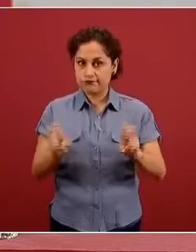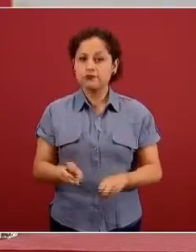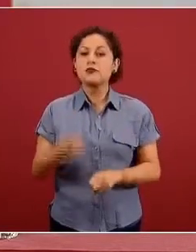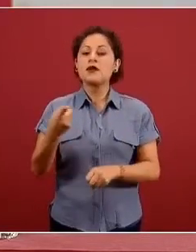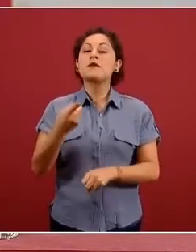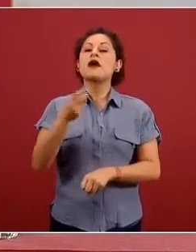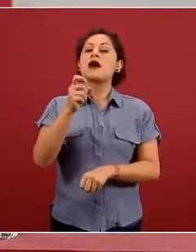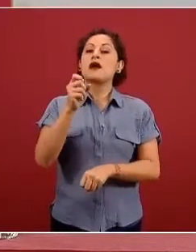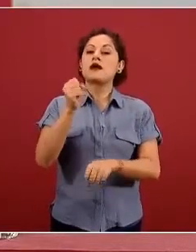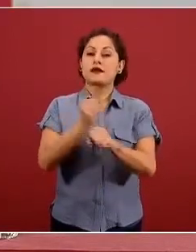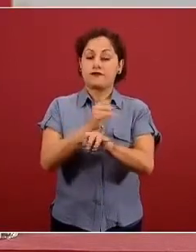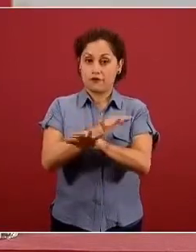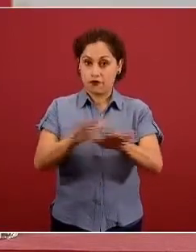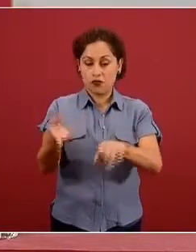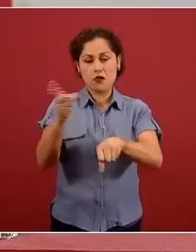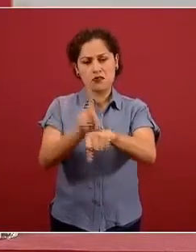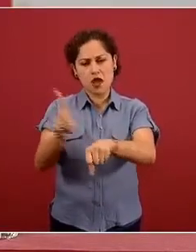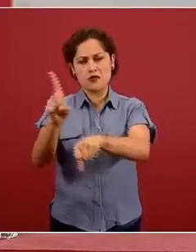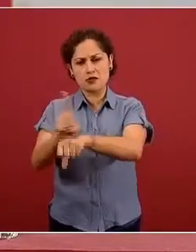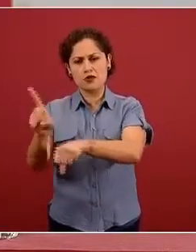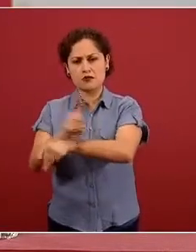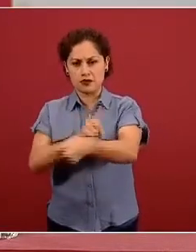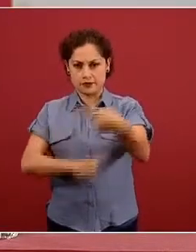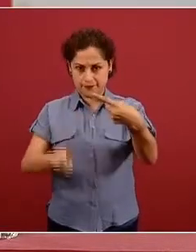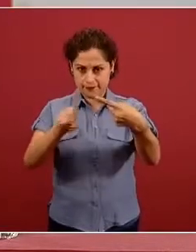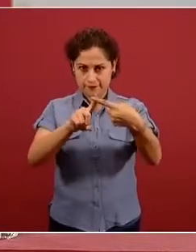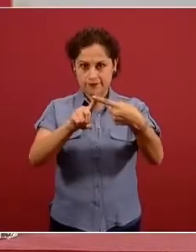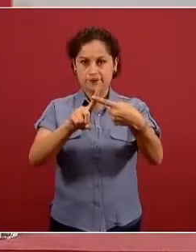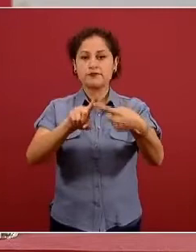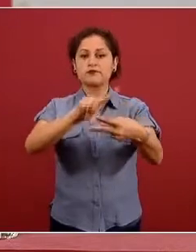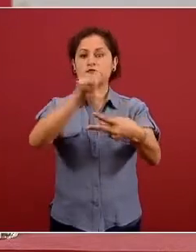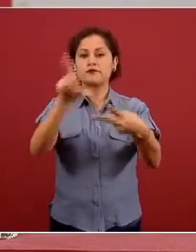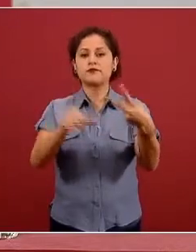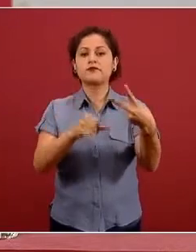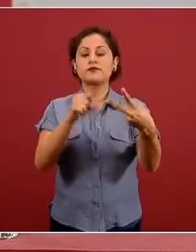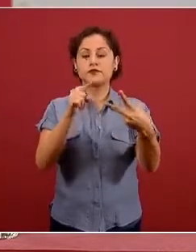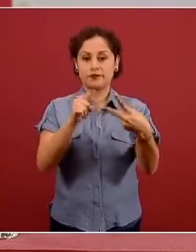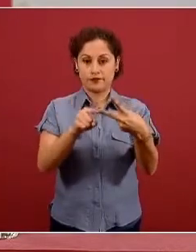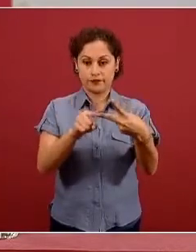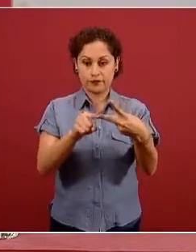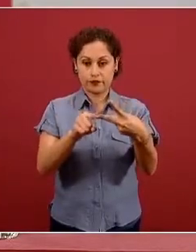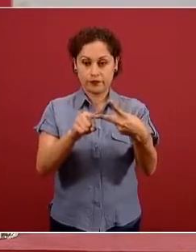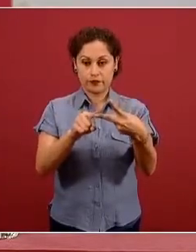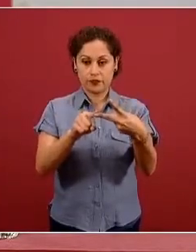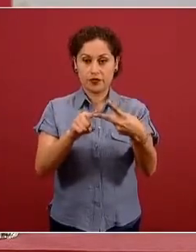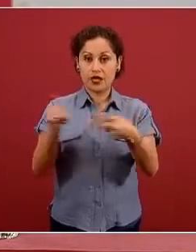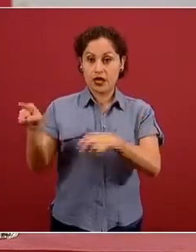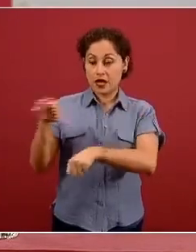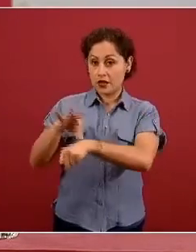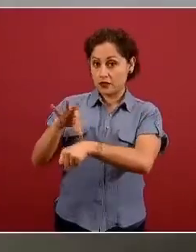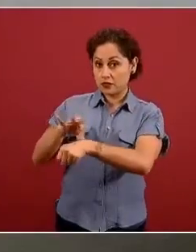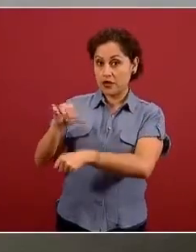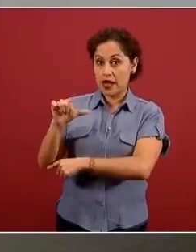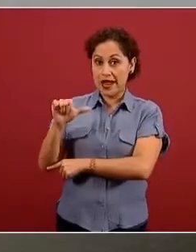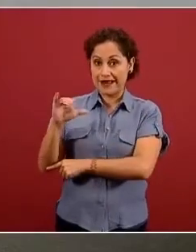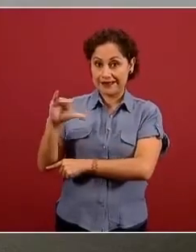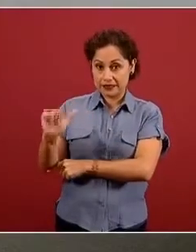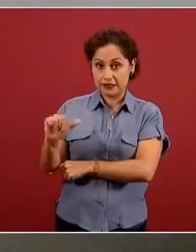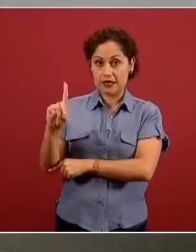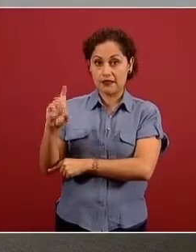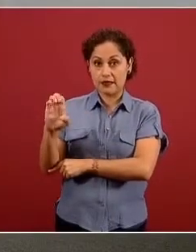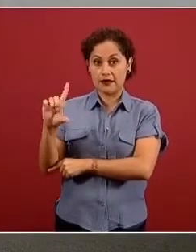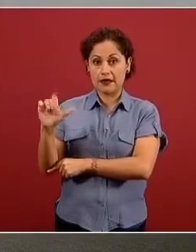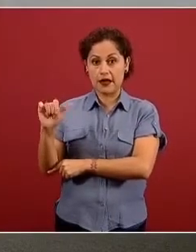diario, en primer lugar; en segundo lugar, la doctora Alece de la Torre,